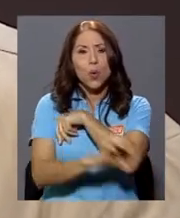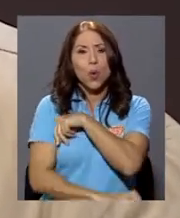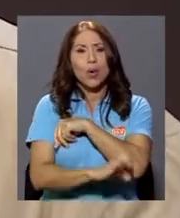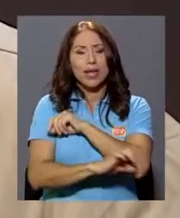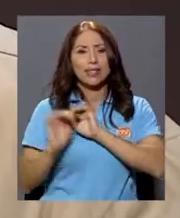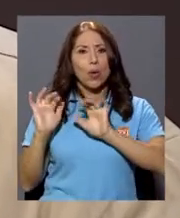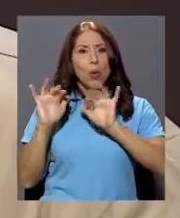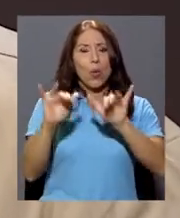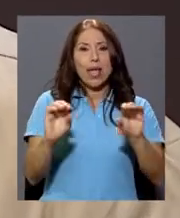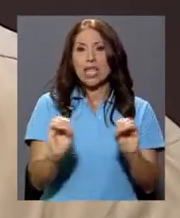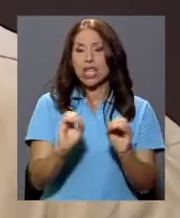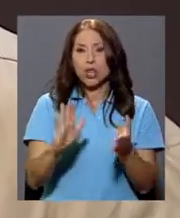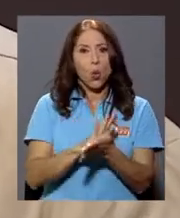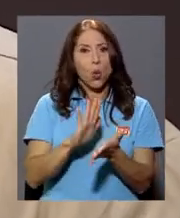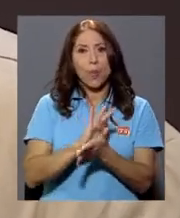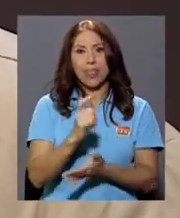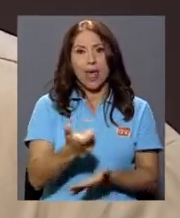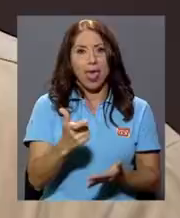inmigración indocumentada.